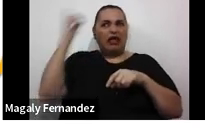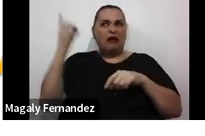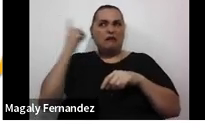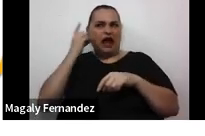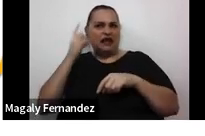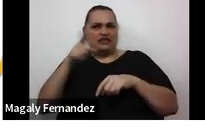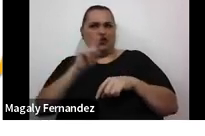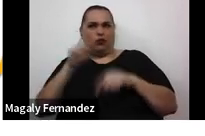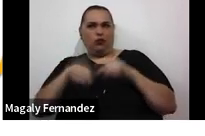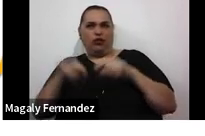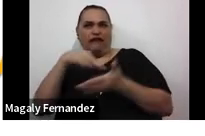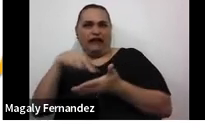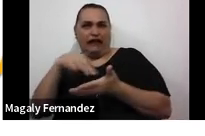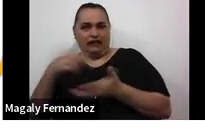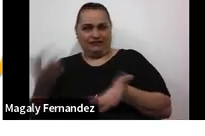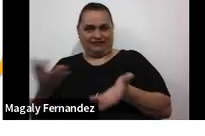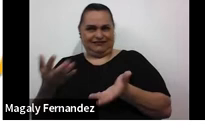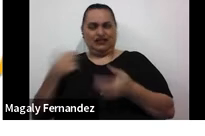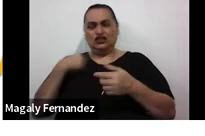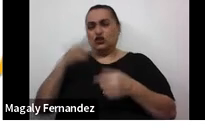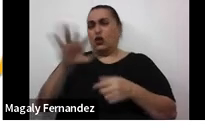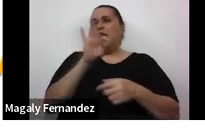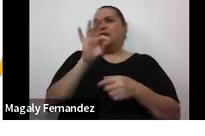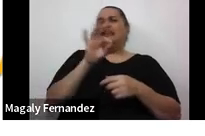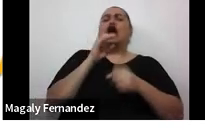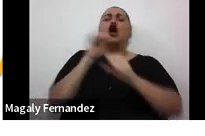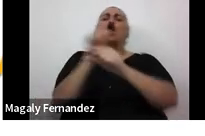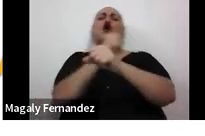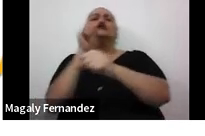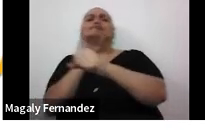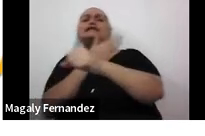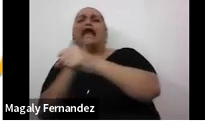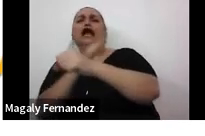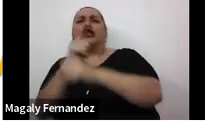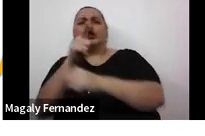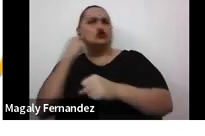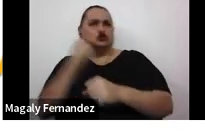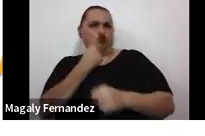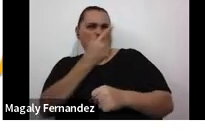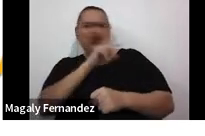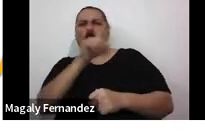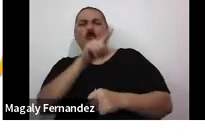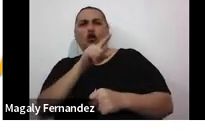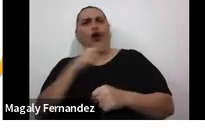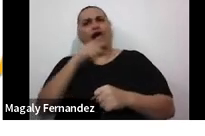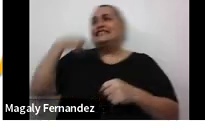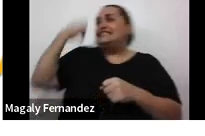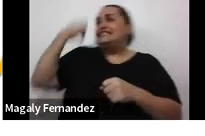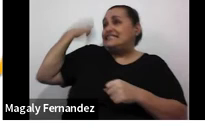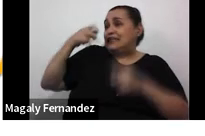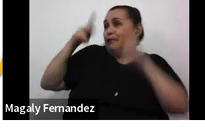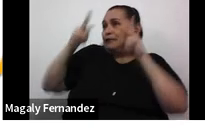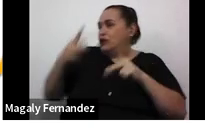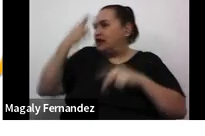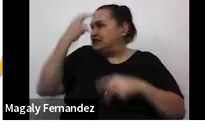dice cómo te voy a invitar a un concierto si soy sordo y Quién dice que no lo va a disfrutar o al cine a una persona ciega